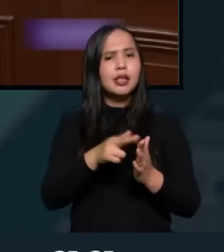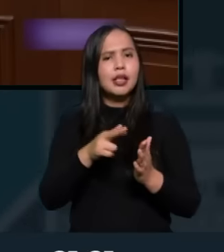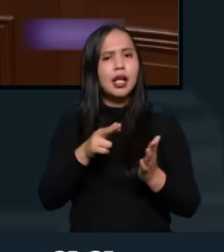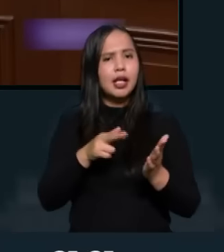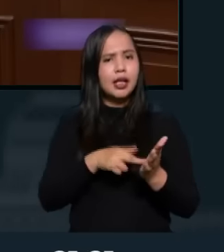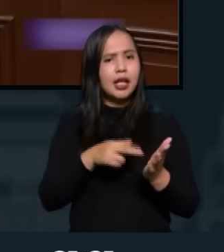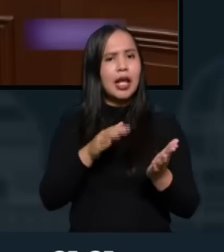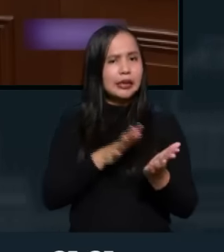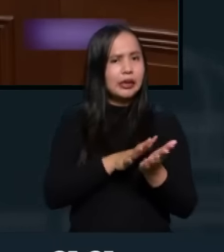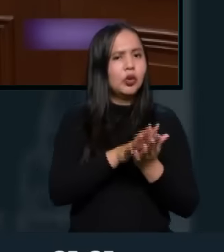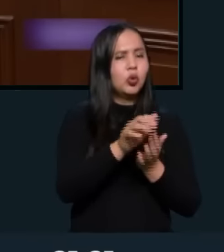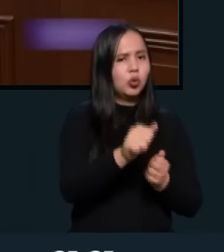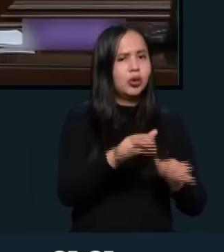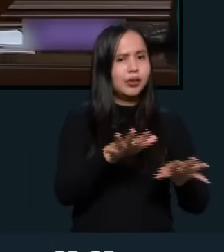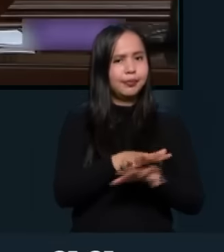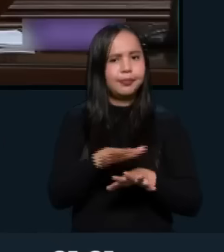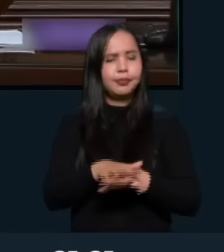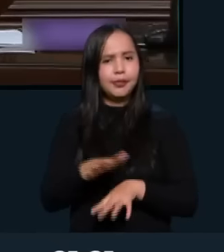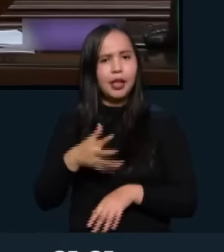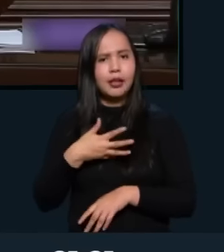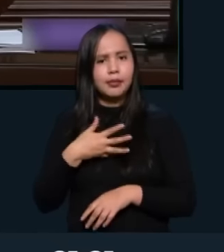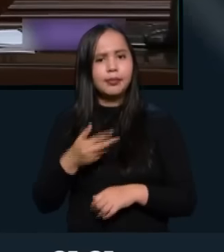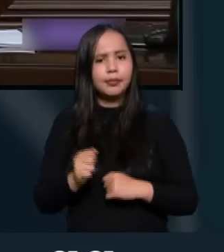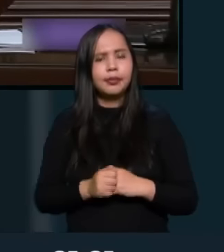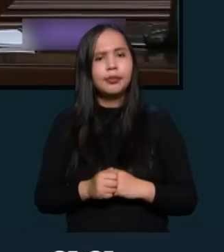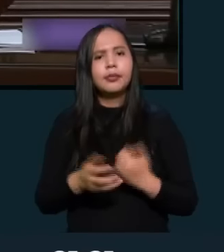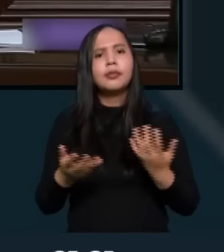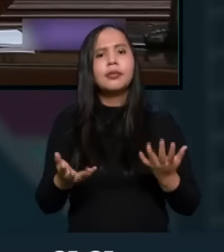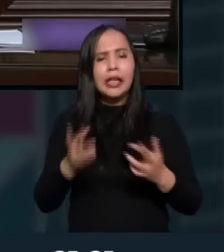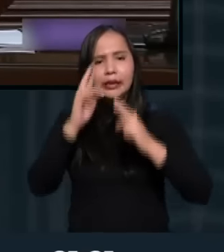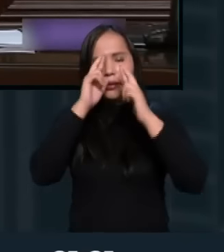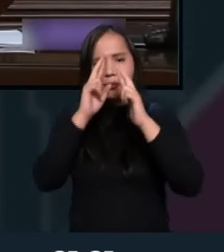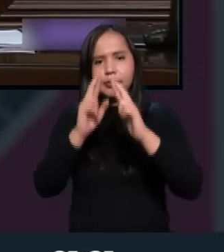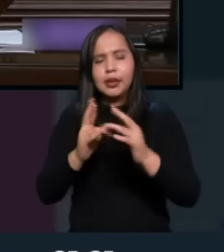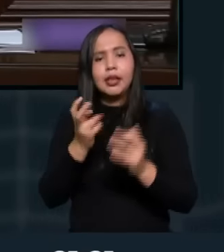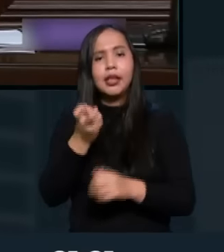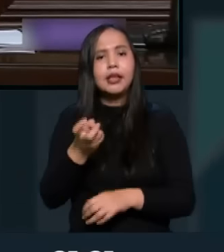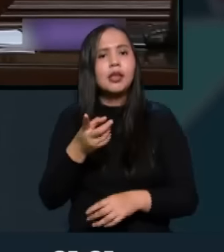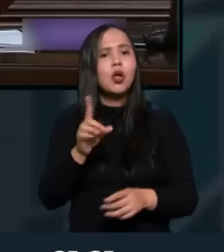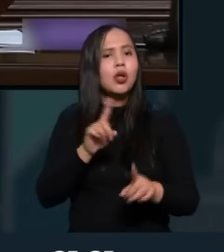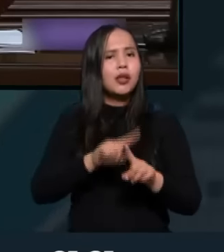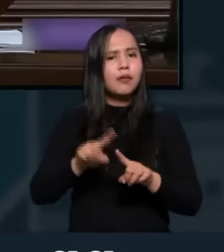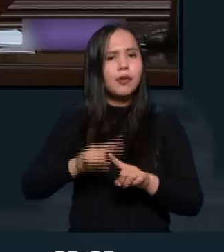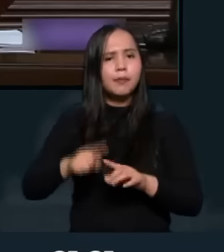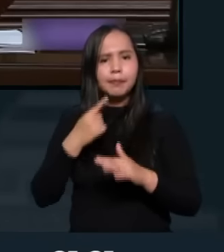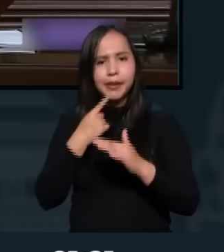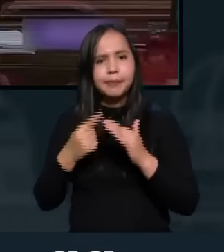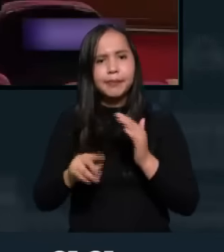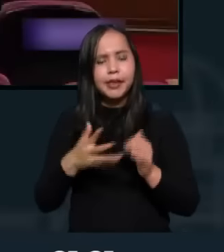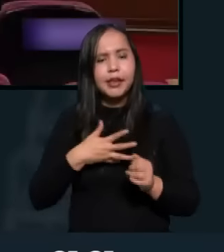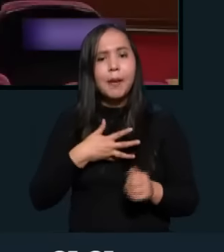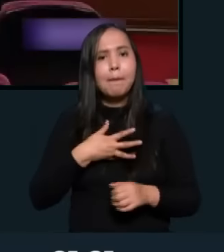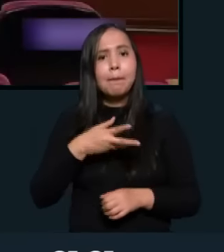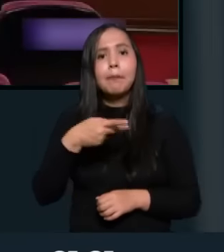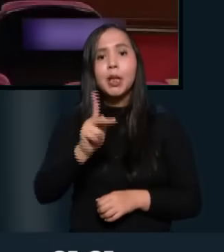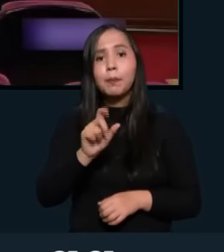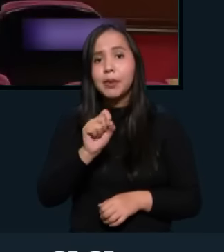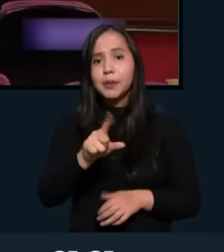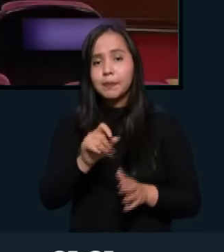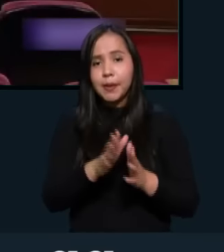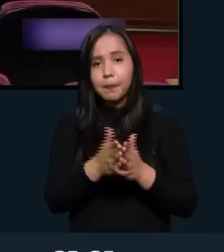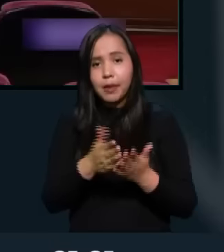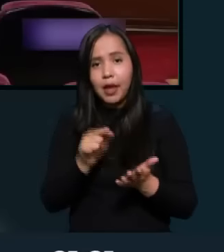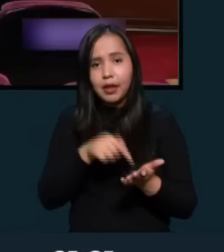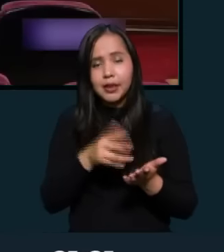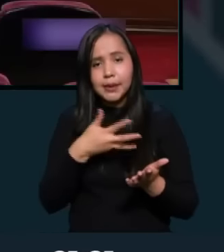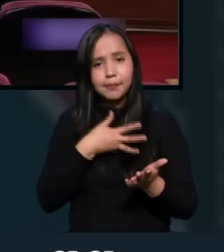constitucionales. O sea, tendrían que sobreseer todas esas demandas, todos esos procesos, pero no es el mismo expediente, entonces la Corte no lo podía